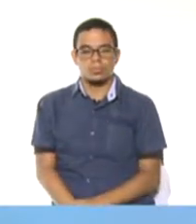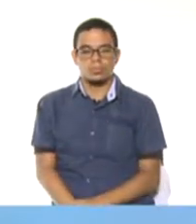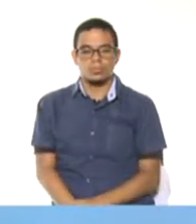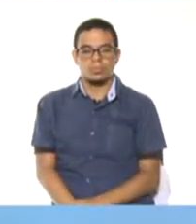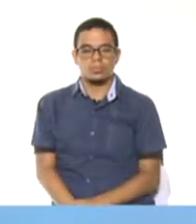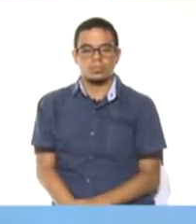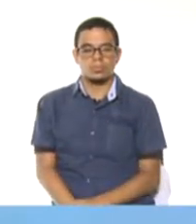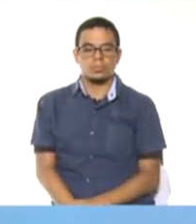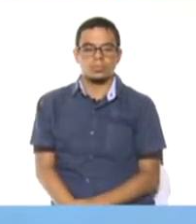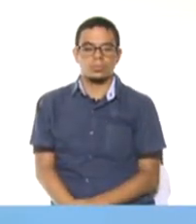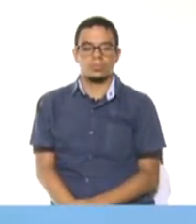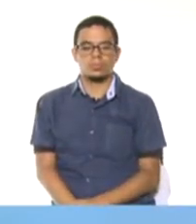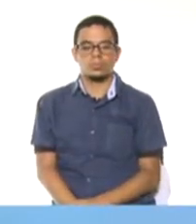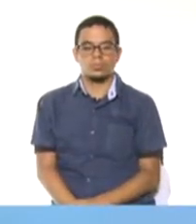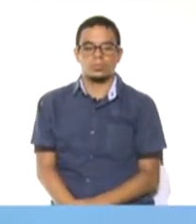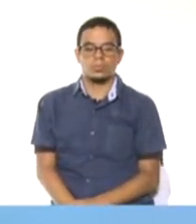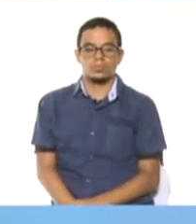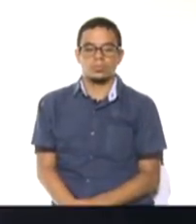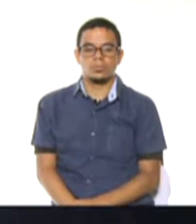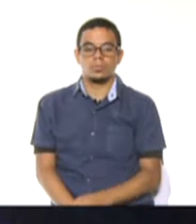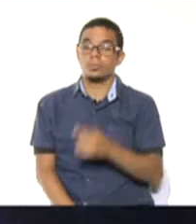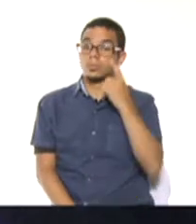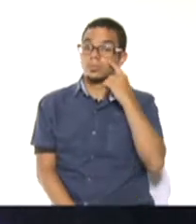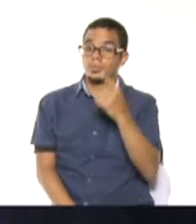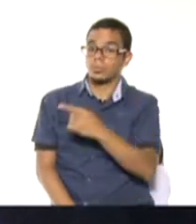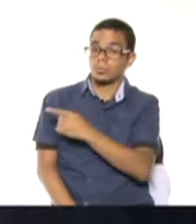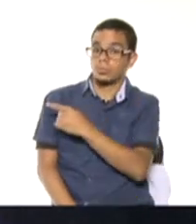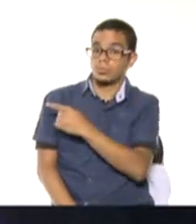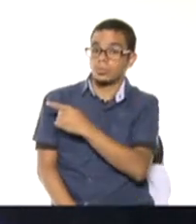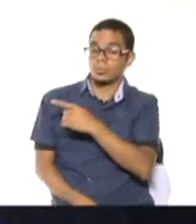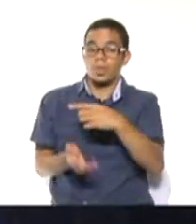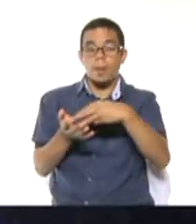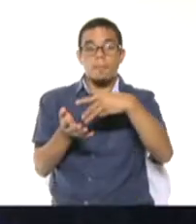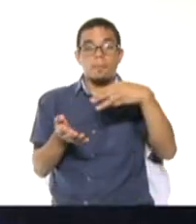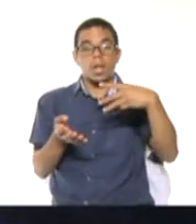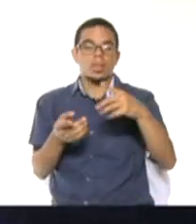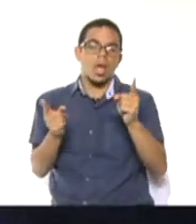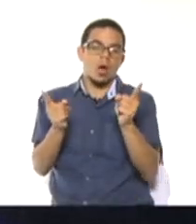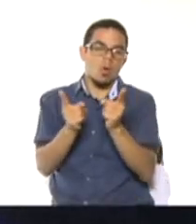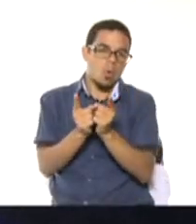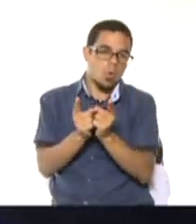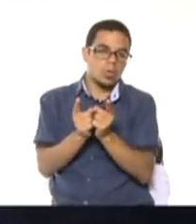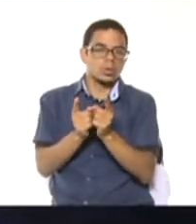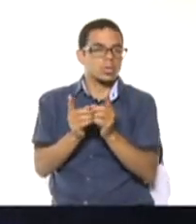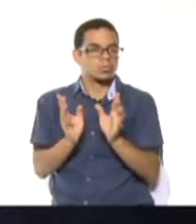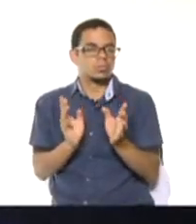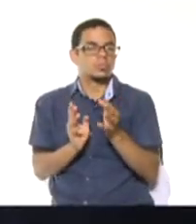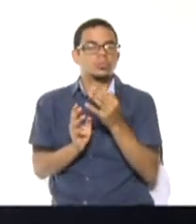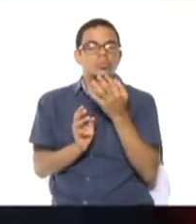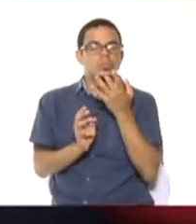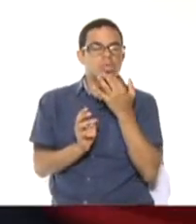también podemos ofrecer pasta. Esta pasta puede ser corta. En este caso,